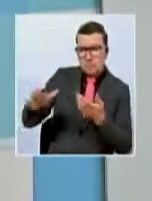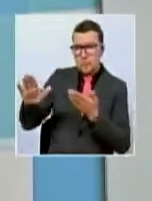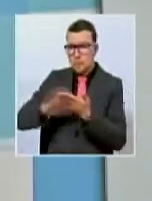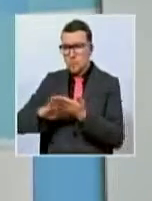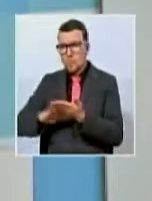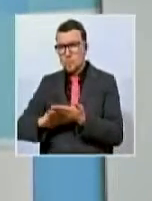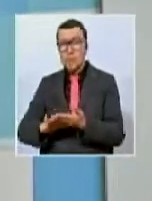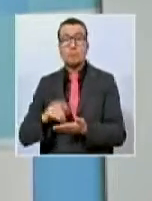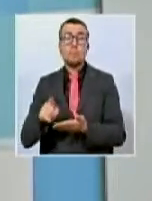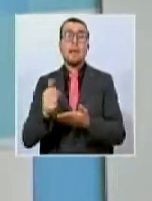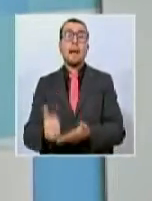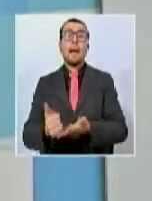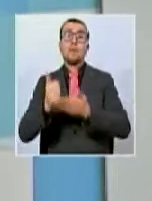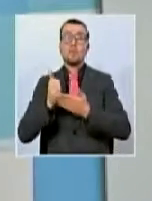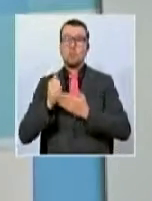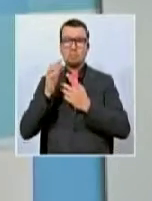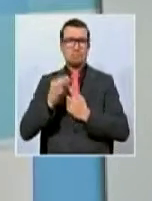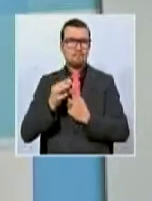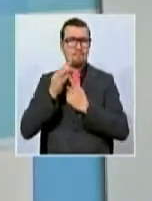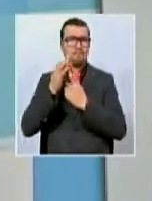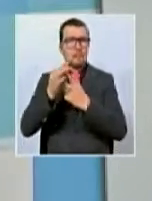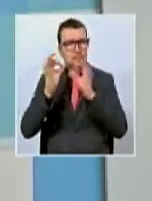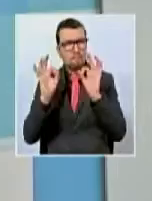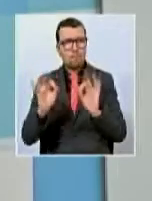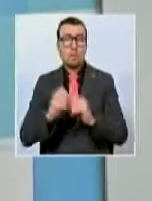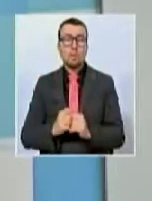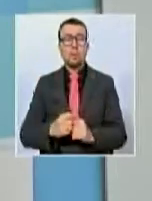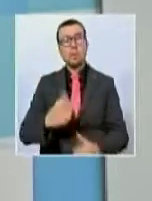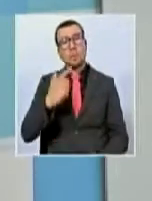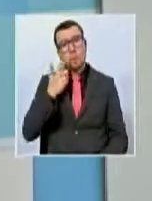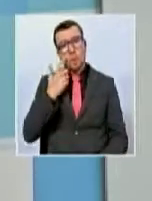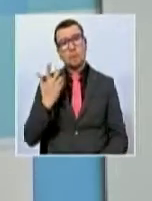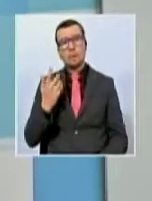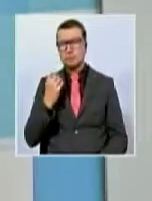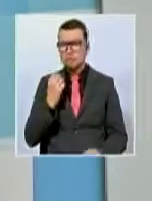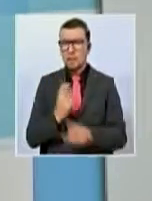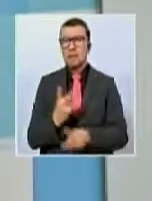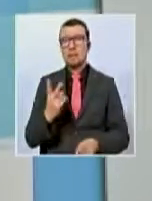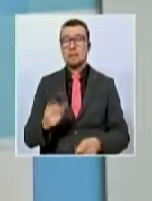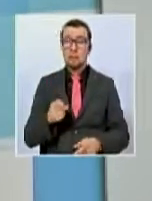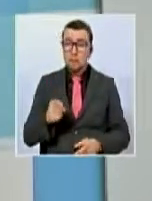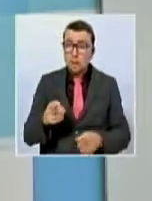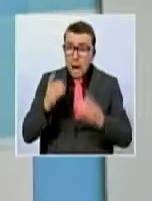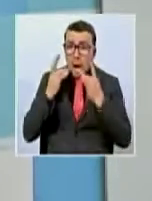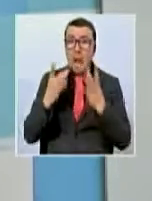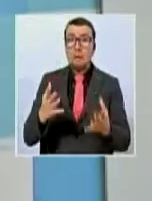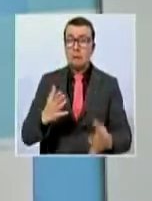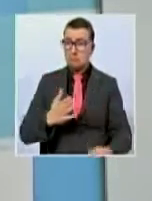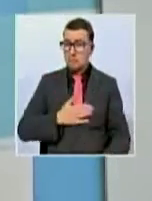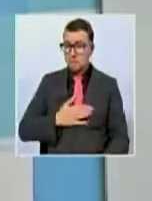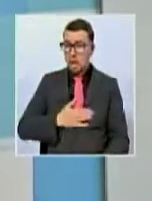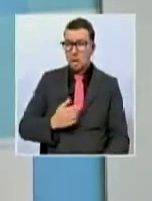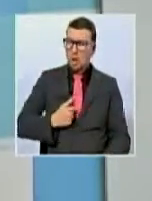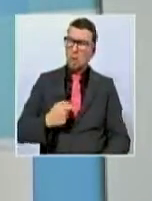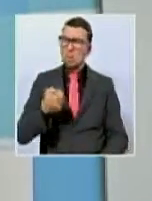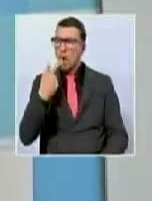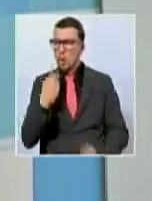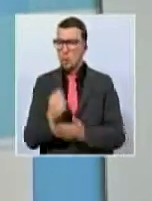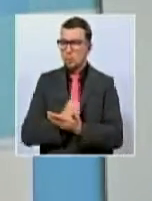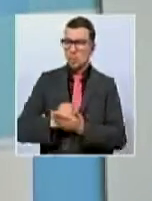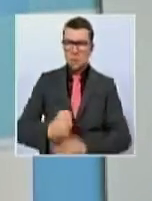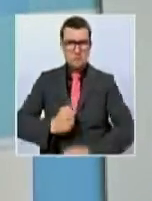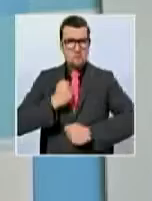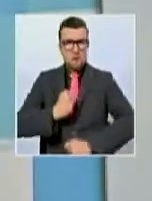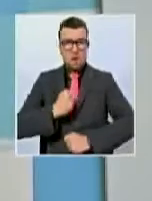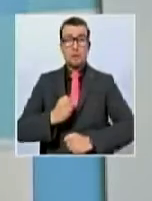centro especializado. No hagan ese acto tan terrible de irse, de automedicarse y de ir a una